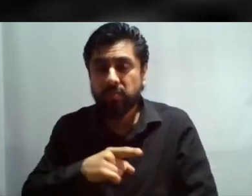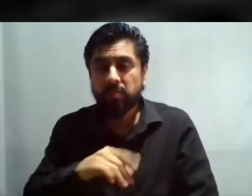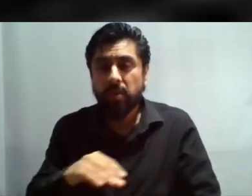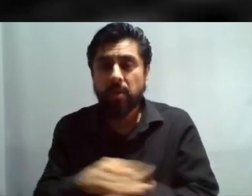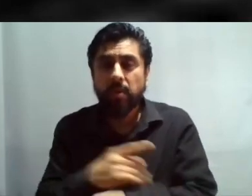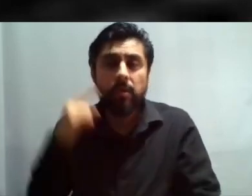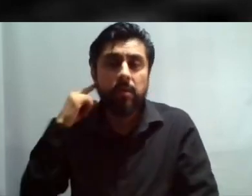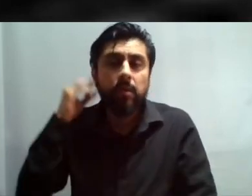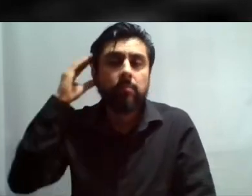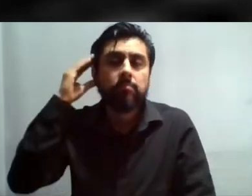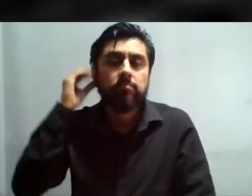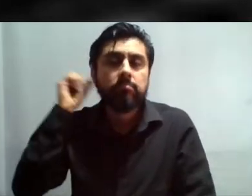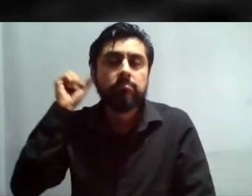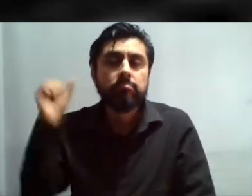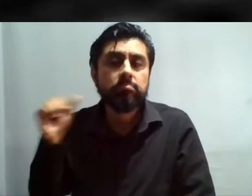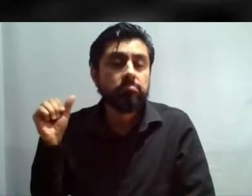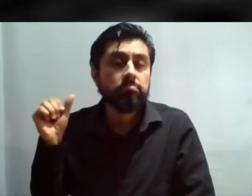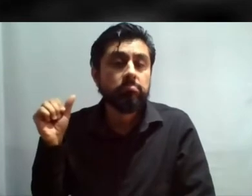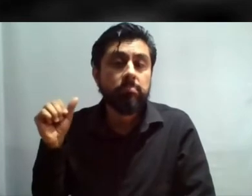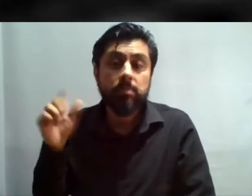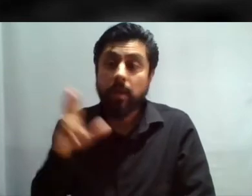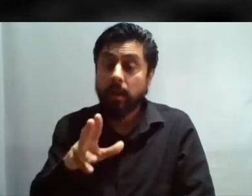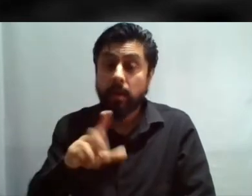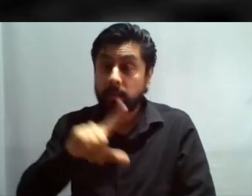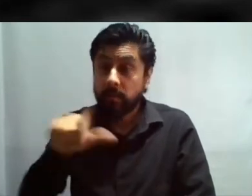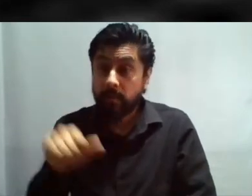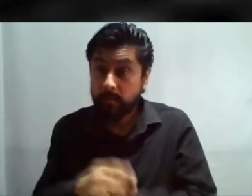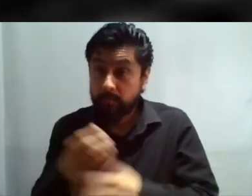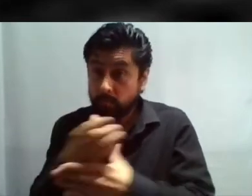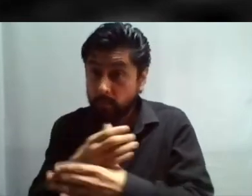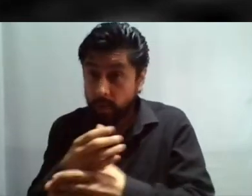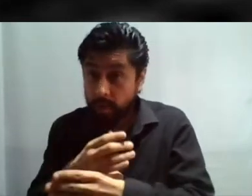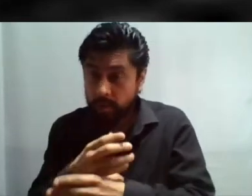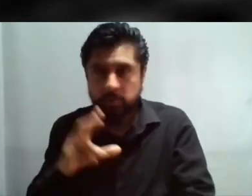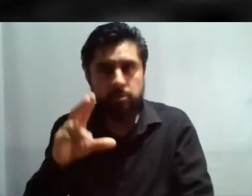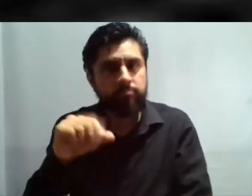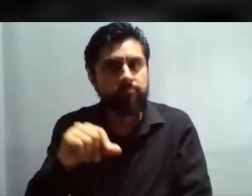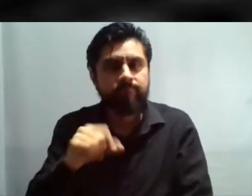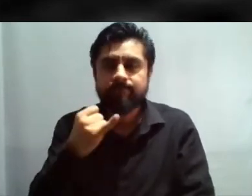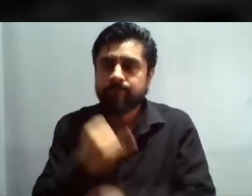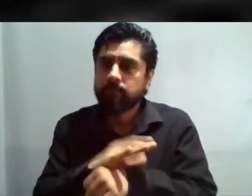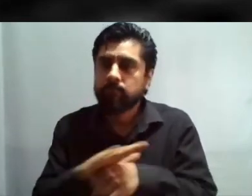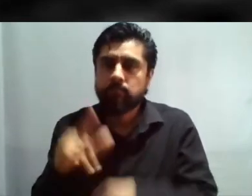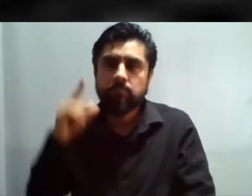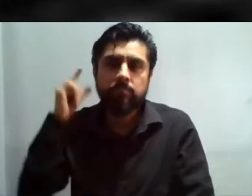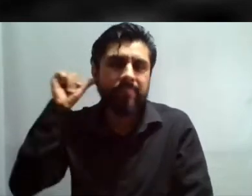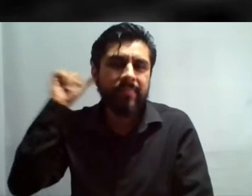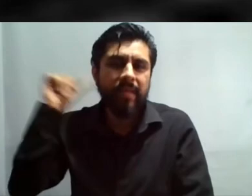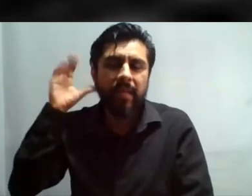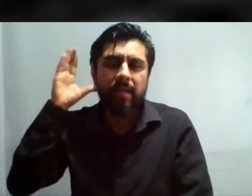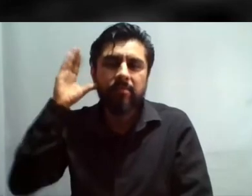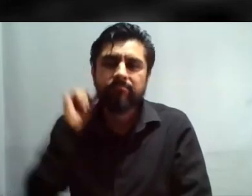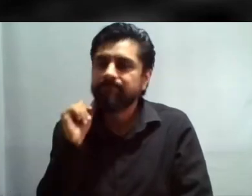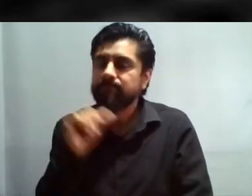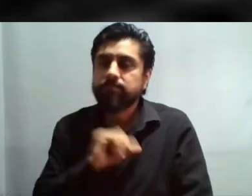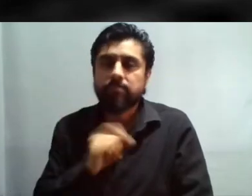audición que no voy a poder yo corregir con ningún tipo de tratamiento convencional. Entonces es una pérdida